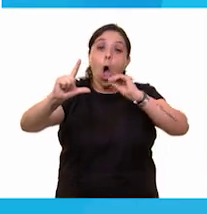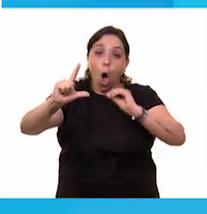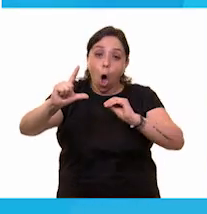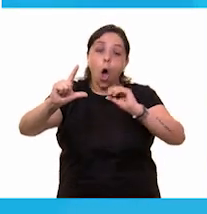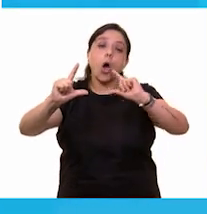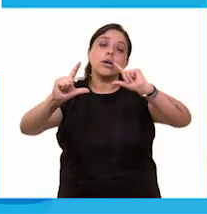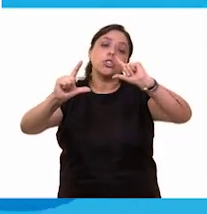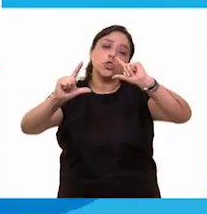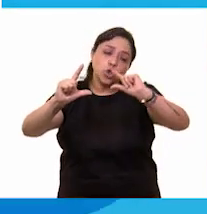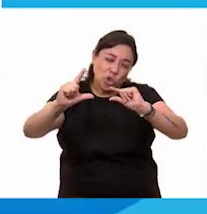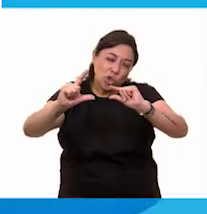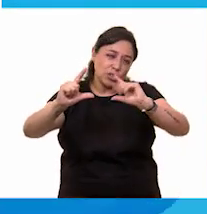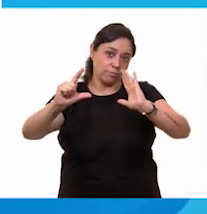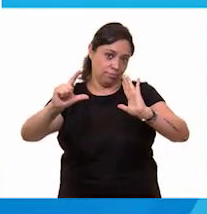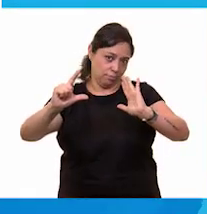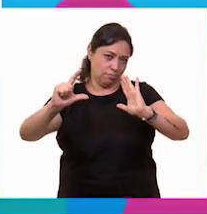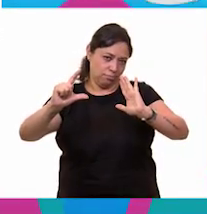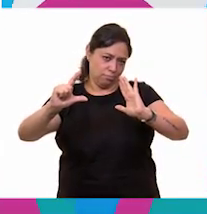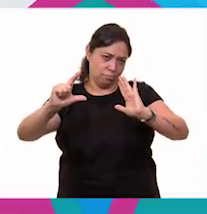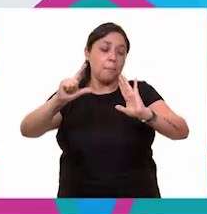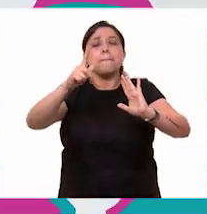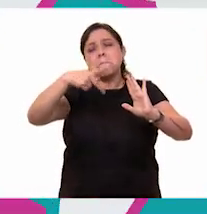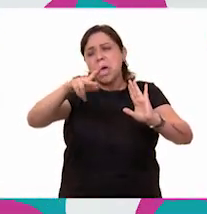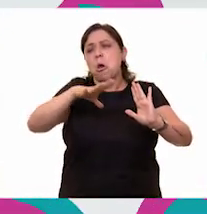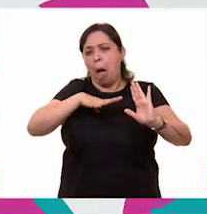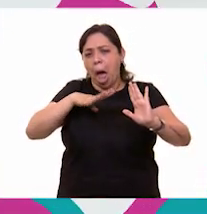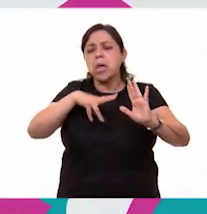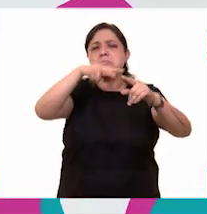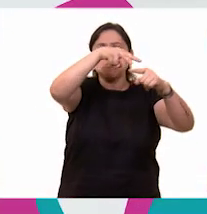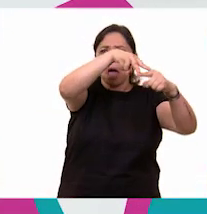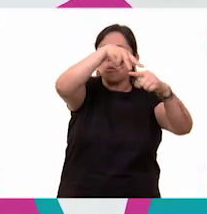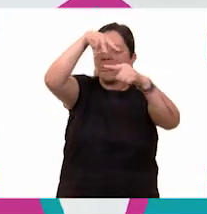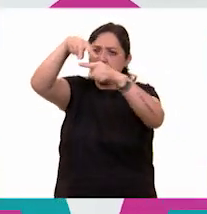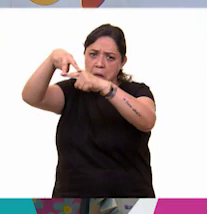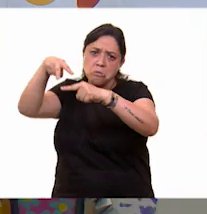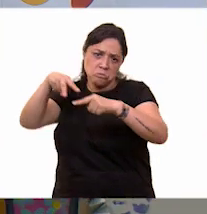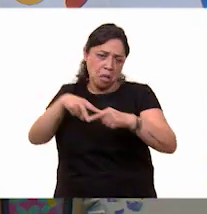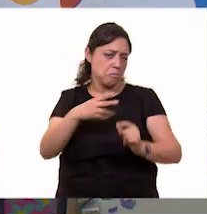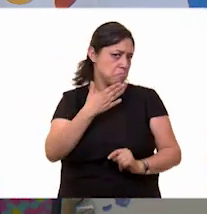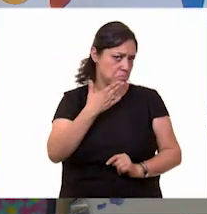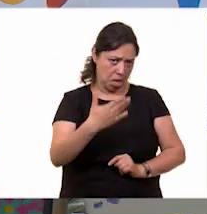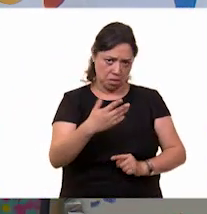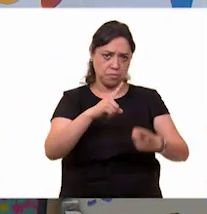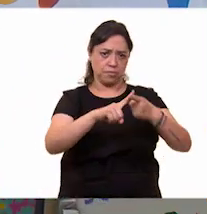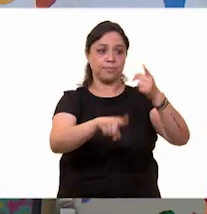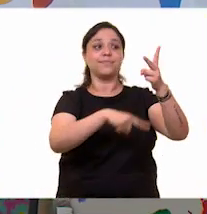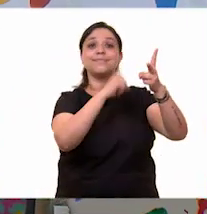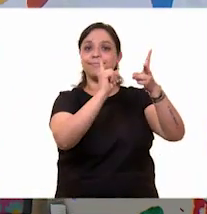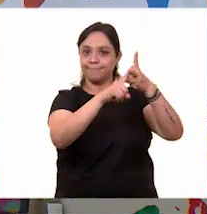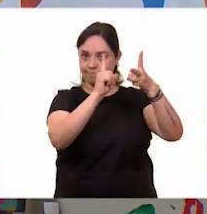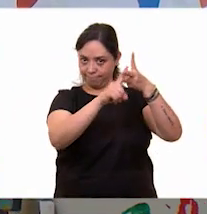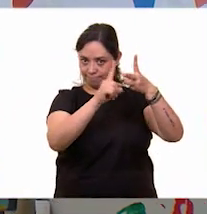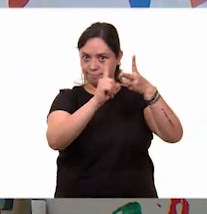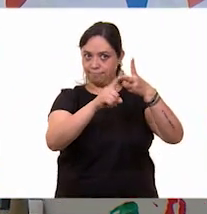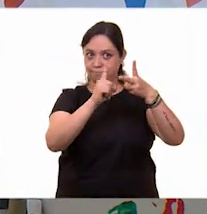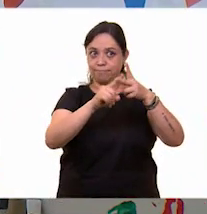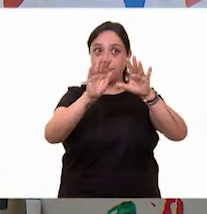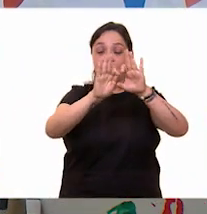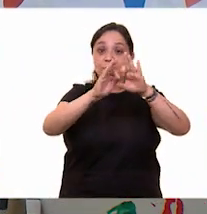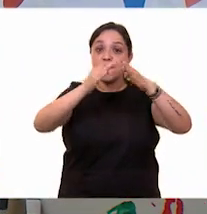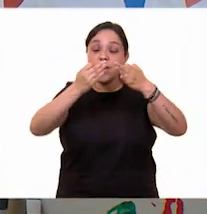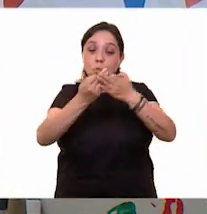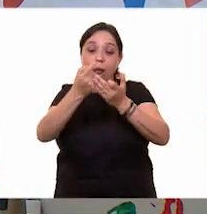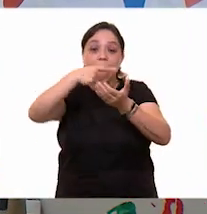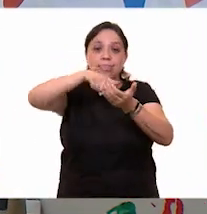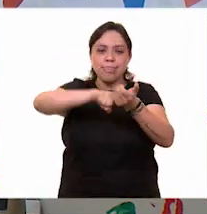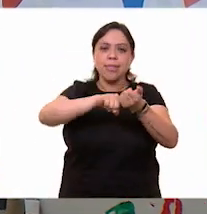Bueno, pero los tres tienen triángulos. Exacto. Vamos con la segunda característica. Dice, figuras con lados